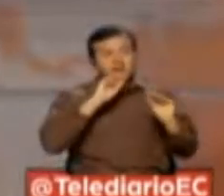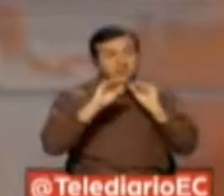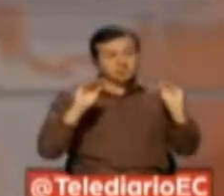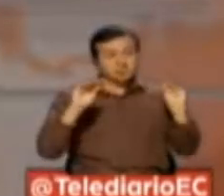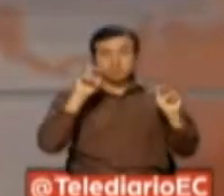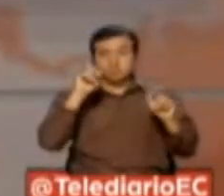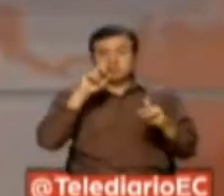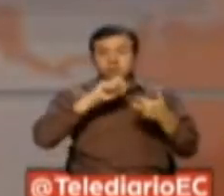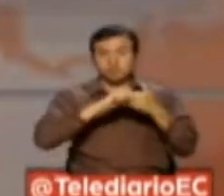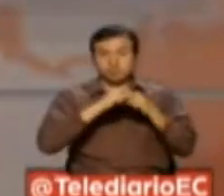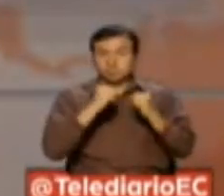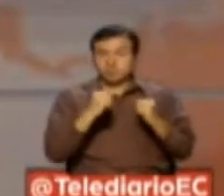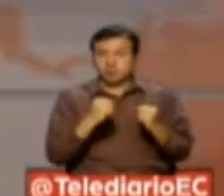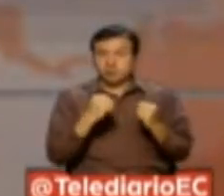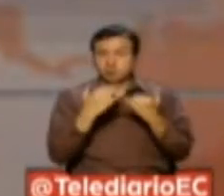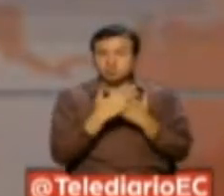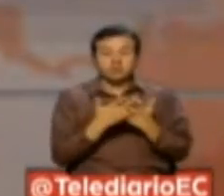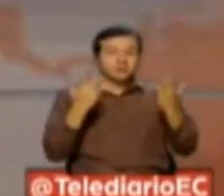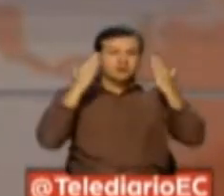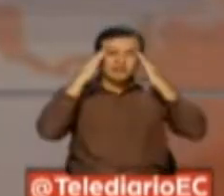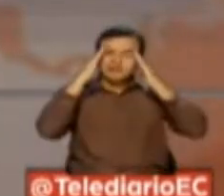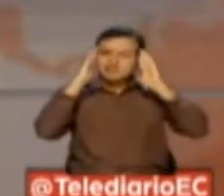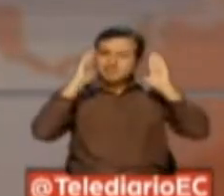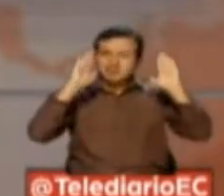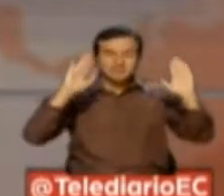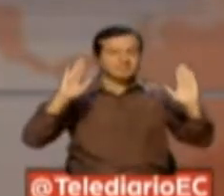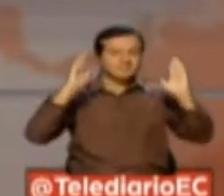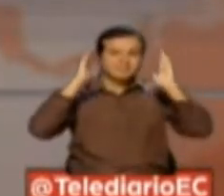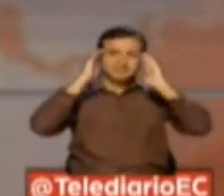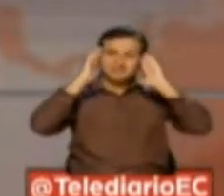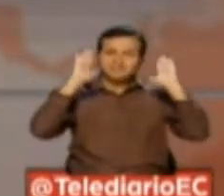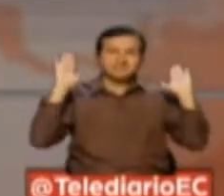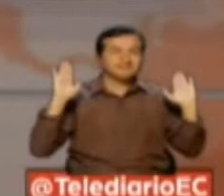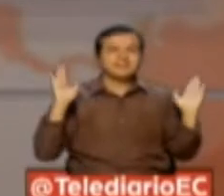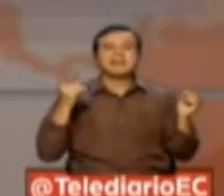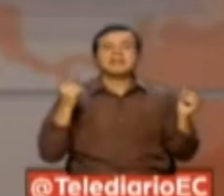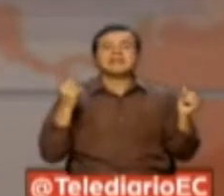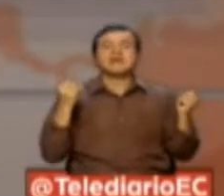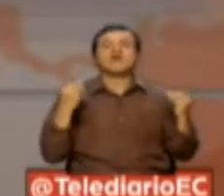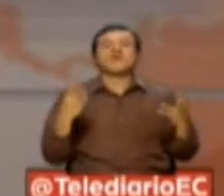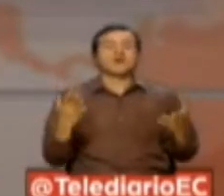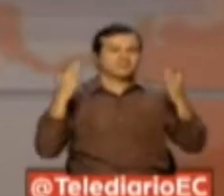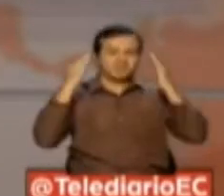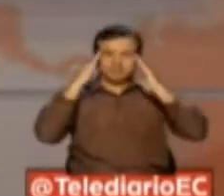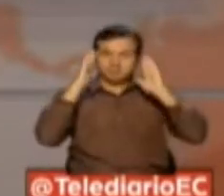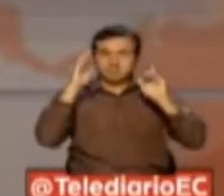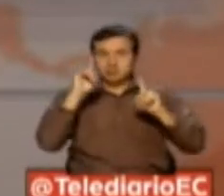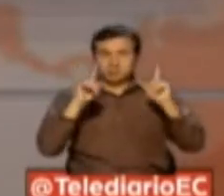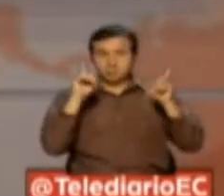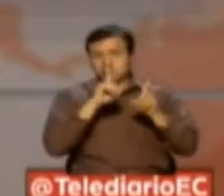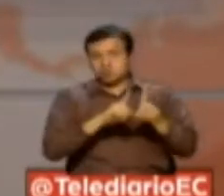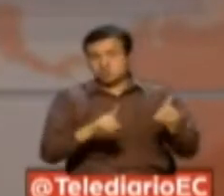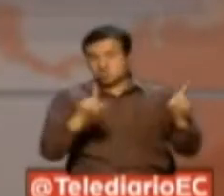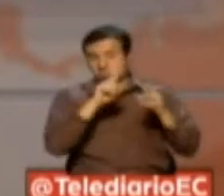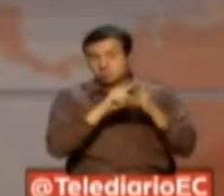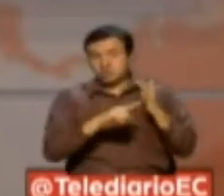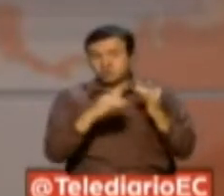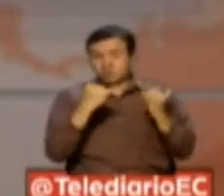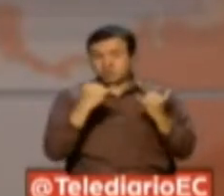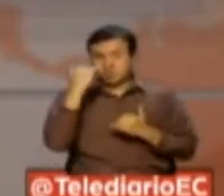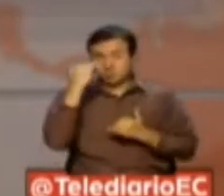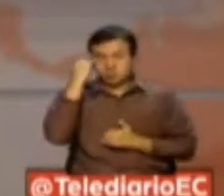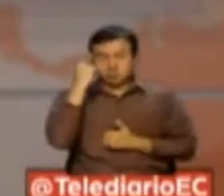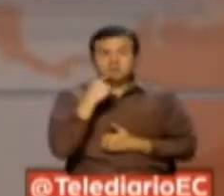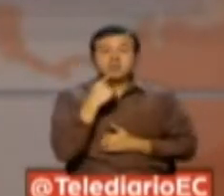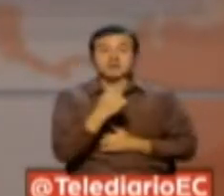tenemos un problema muy serio ahora que no sabemos exactamente cuál es el monto de la deuda y hay varias cifras y el gobierno actual